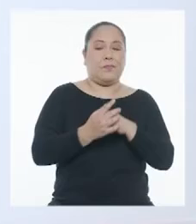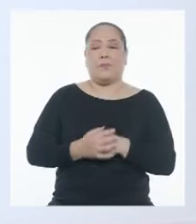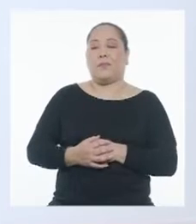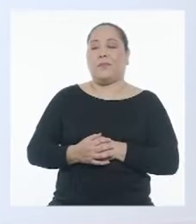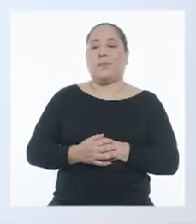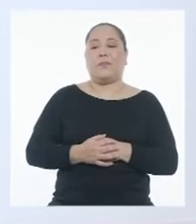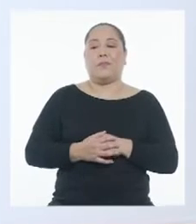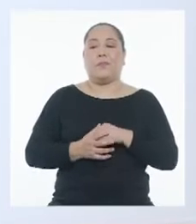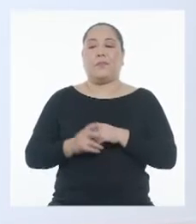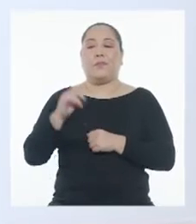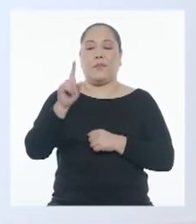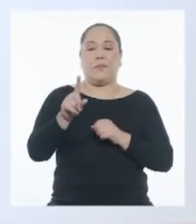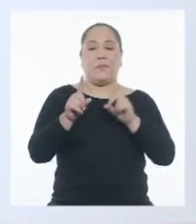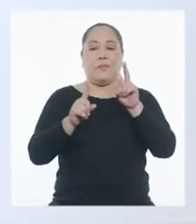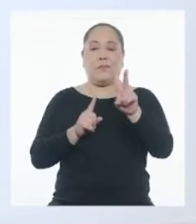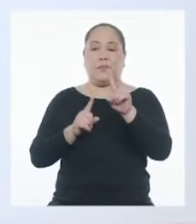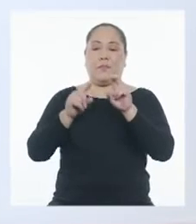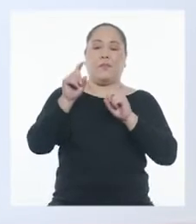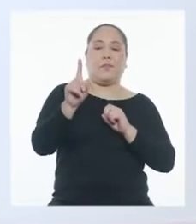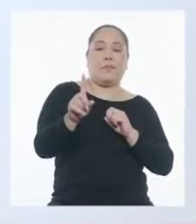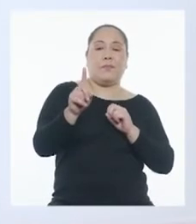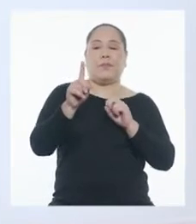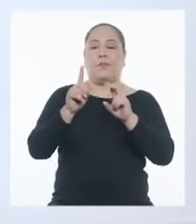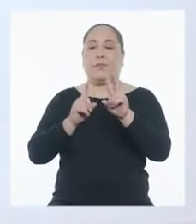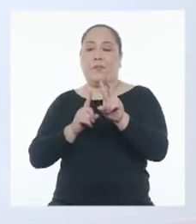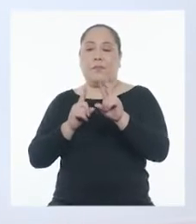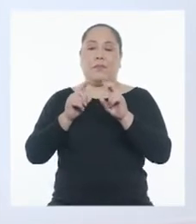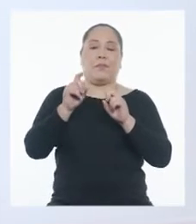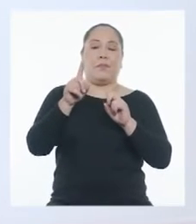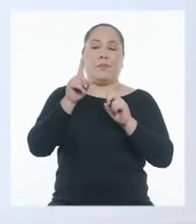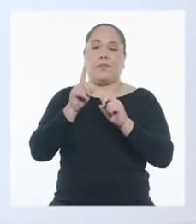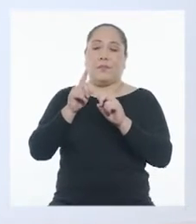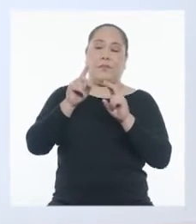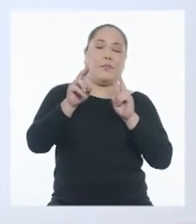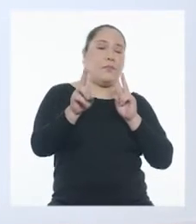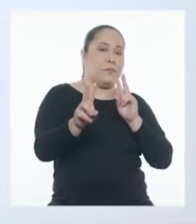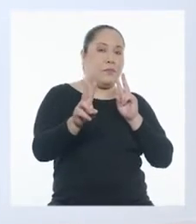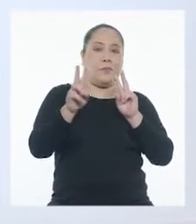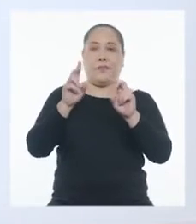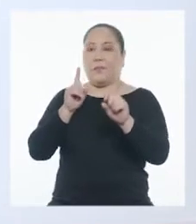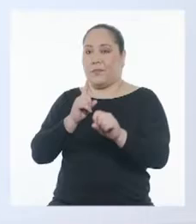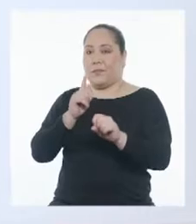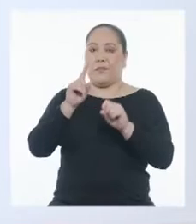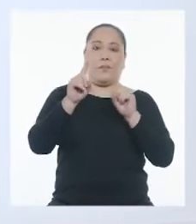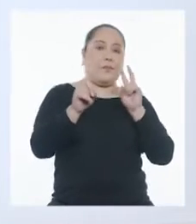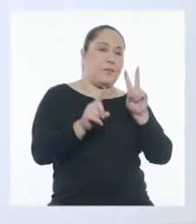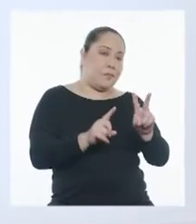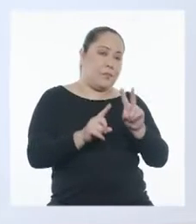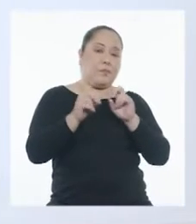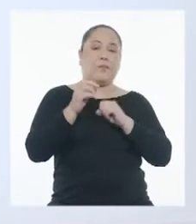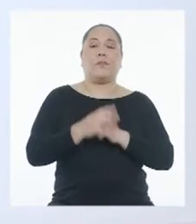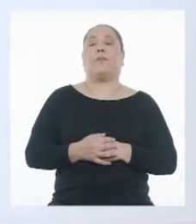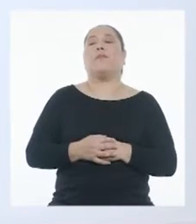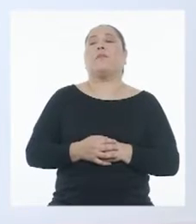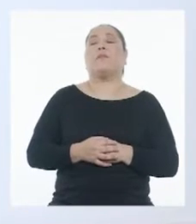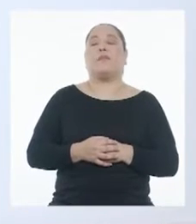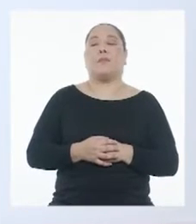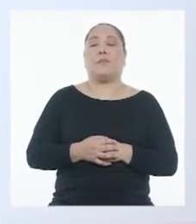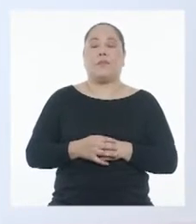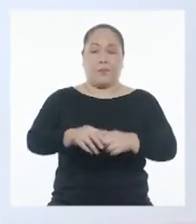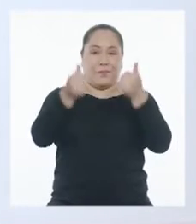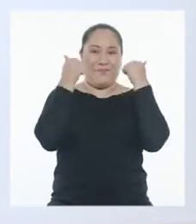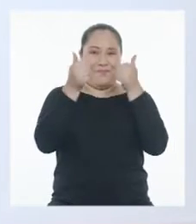lado. Vamos. Y 1, 2, 1, 2, 1, 2, 1,